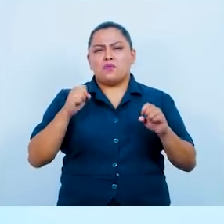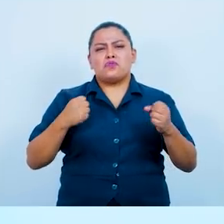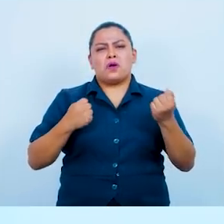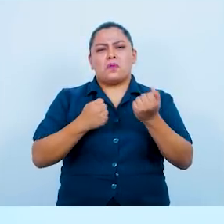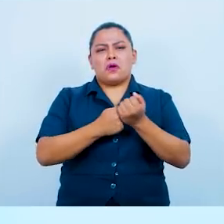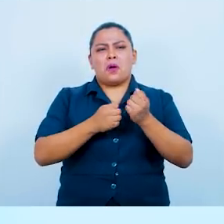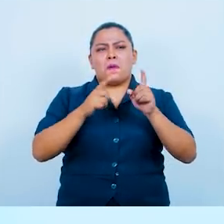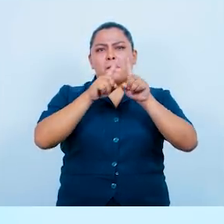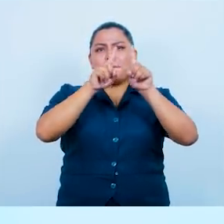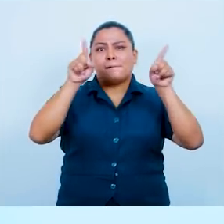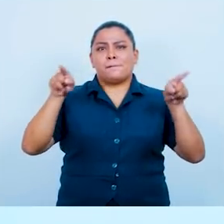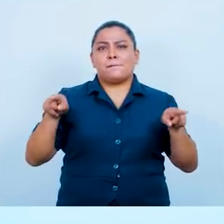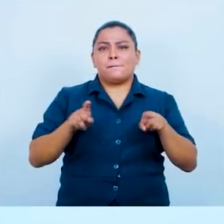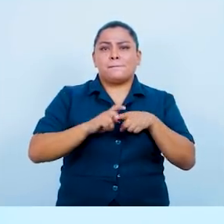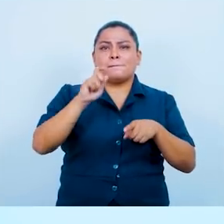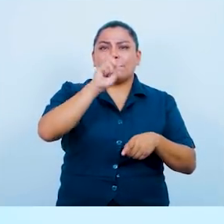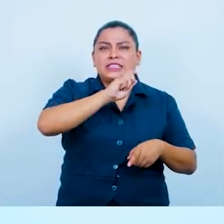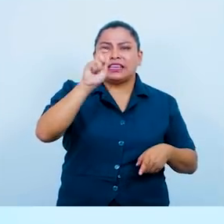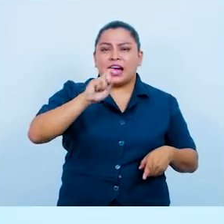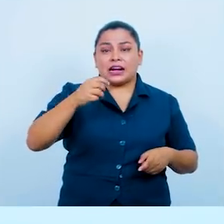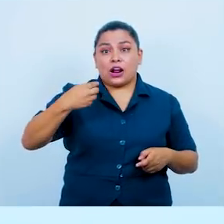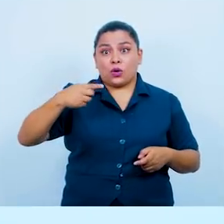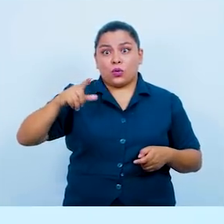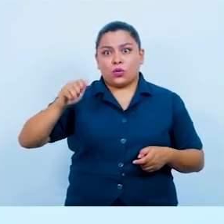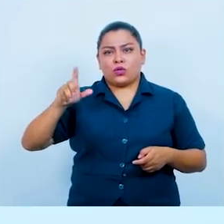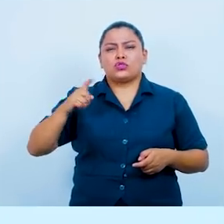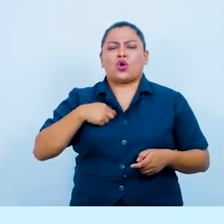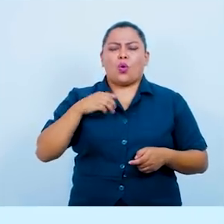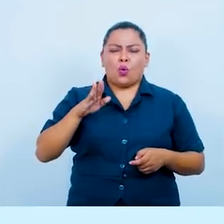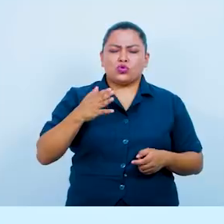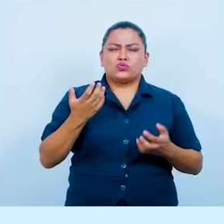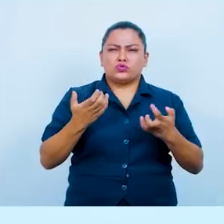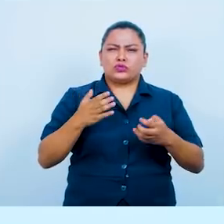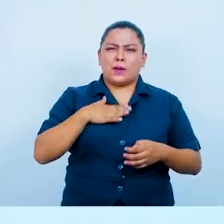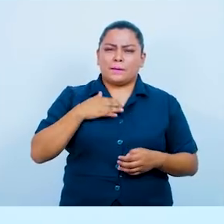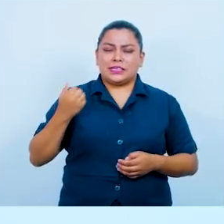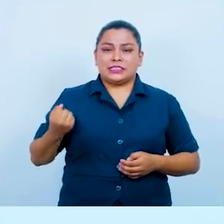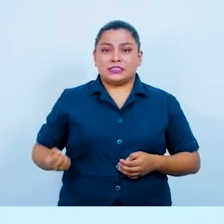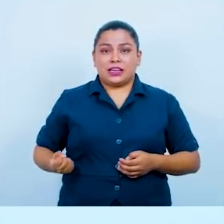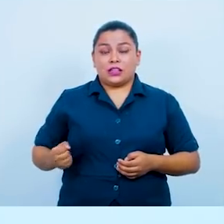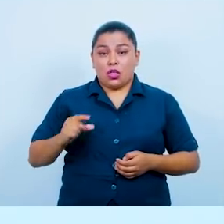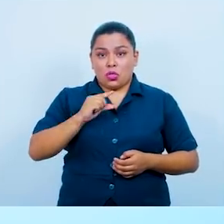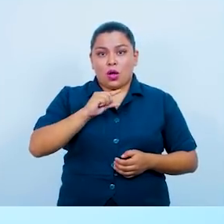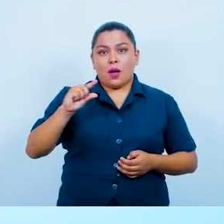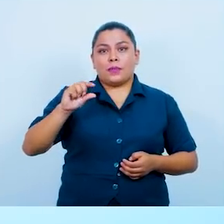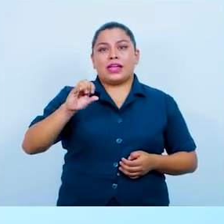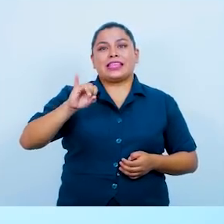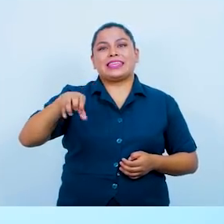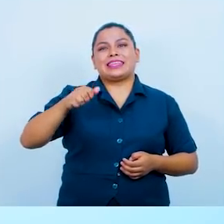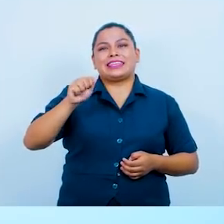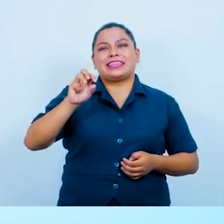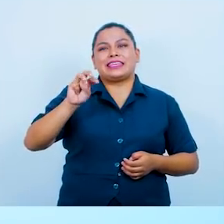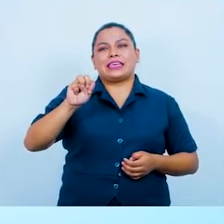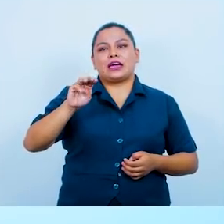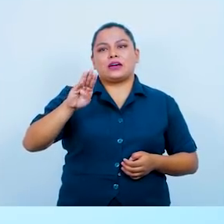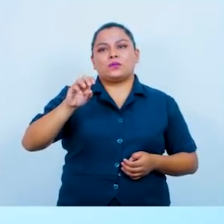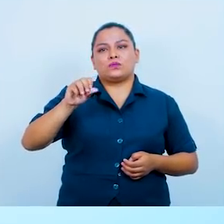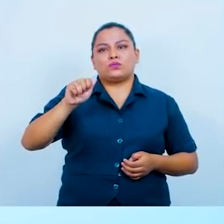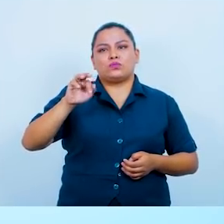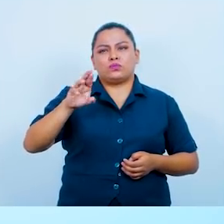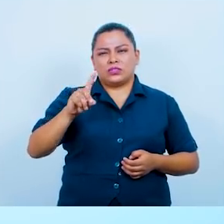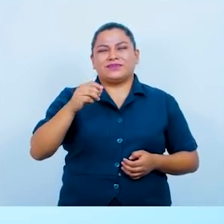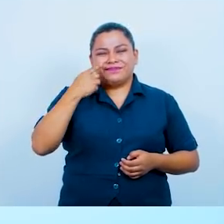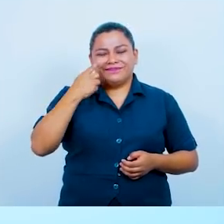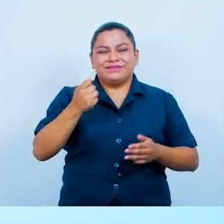la pizarra virtual de Google que uso muchas veces con mis estudiantes. Se llama Jamboard. Así es. Vamos